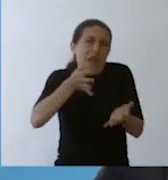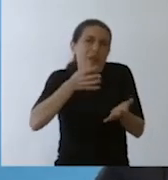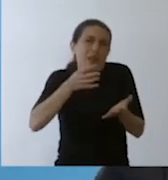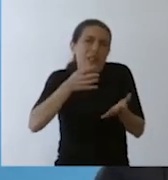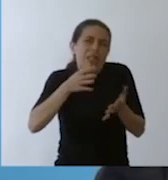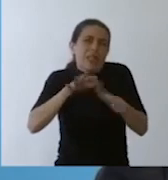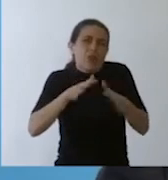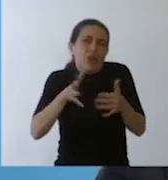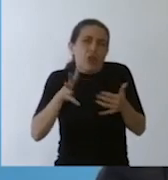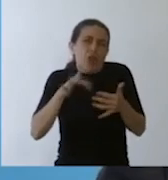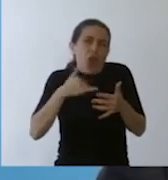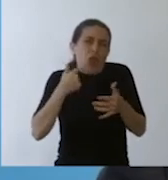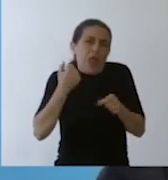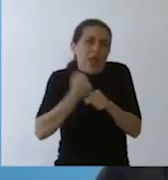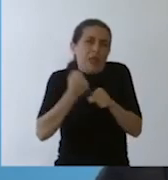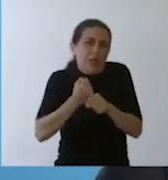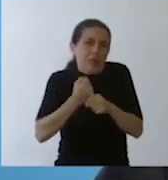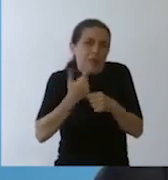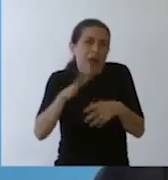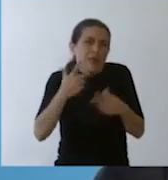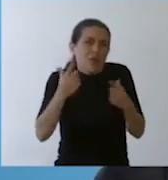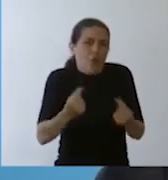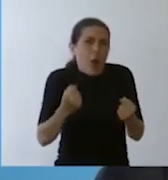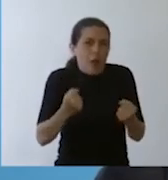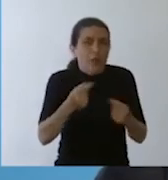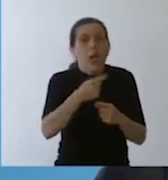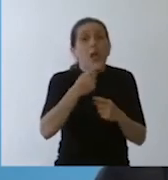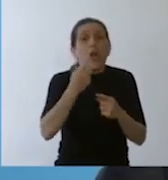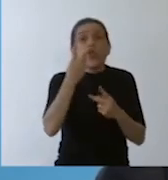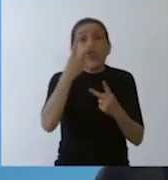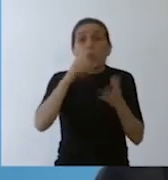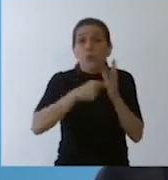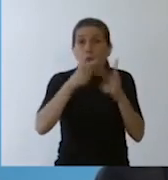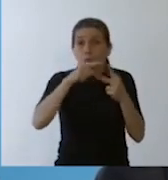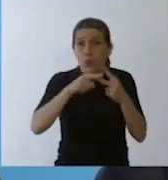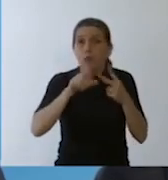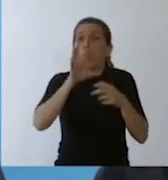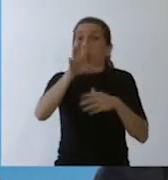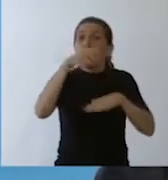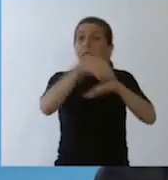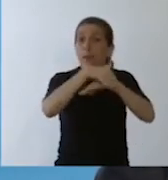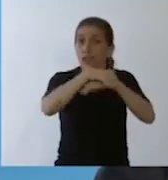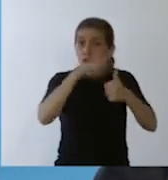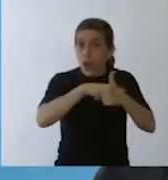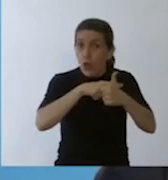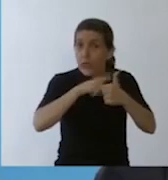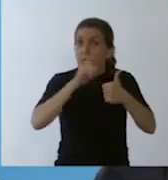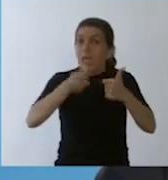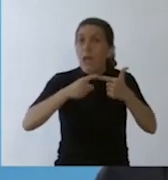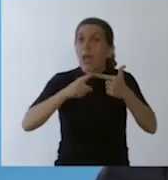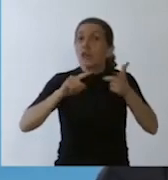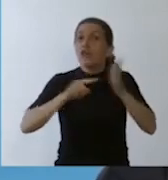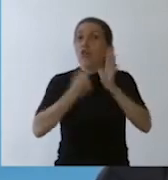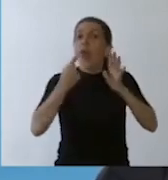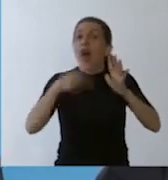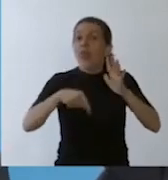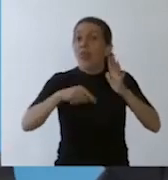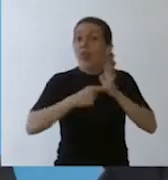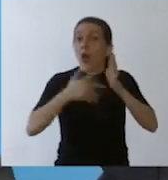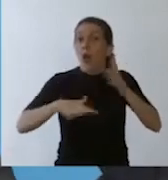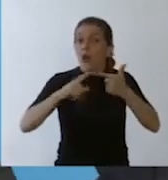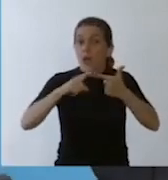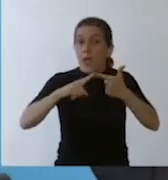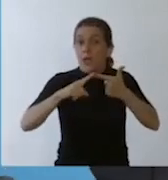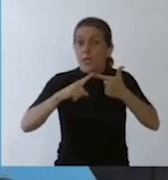hemos intensificado. Los 2 temas centrales son la provincia de Misiones y la ciudad de Buenos Aires. La ciudad de Buenos Aires, sobre